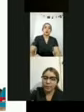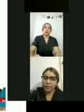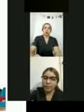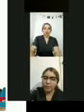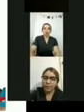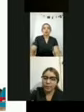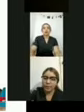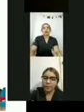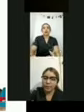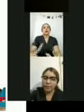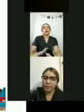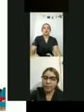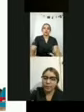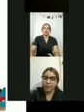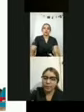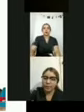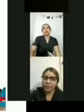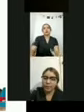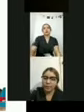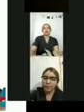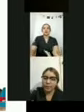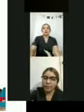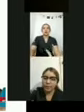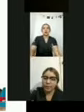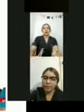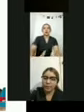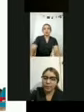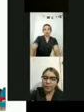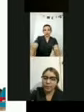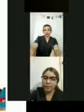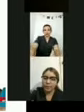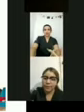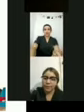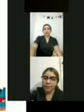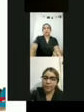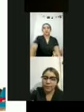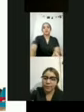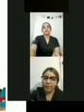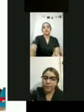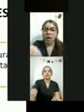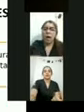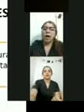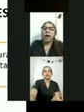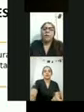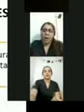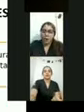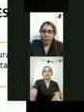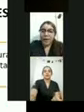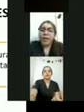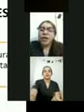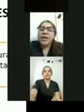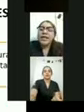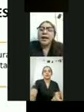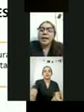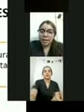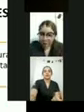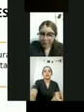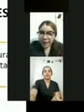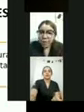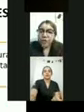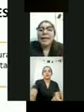intercambio de vocabulario, de pensamientos, de actividades o de experiencias vividas. Bueno, entonces en